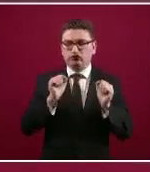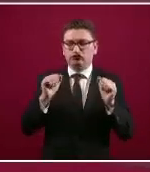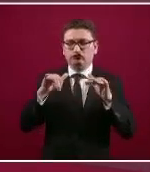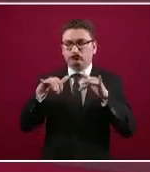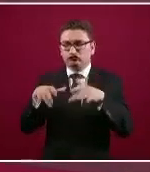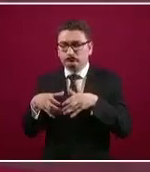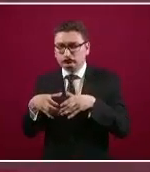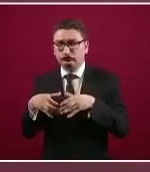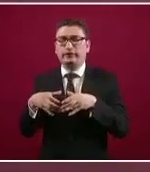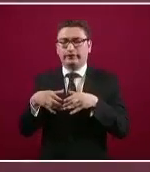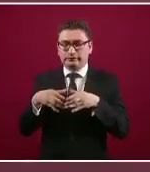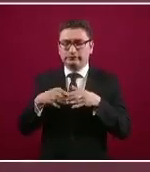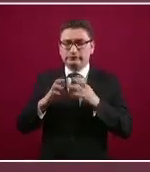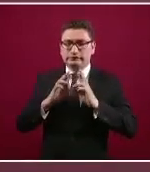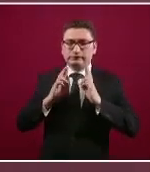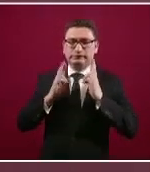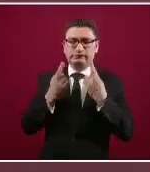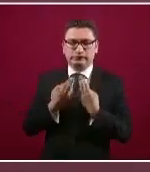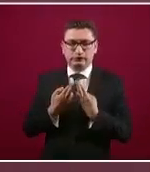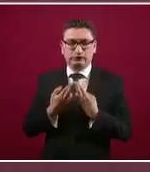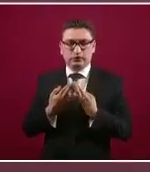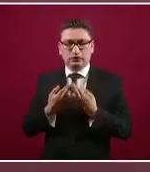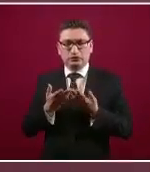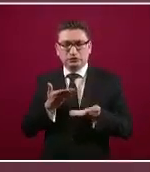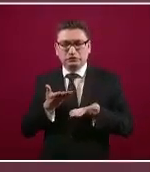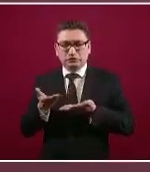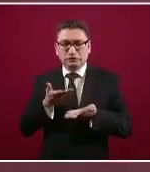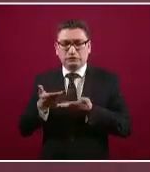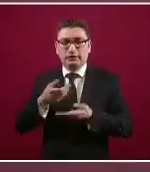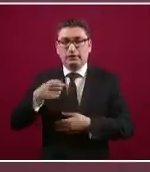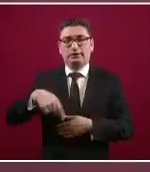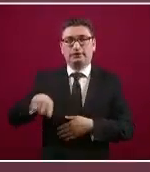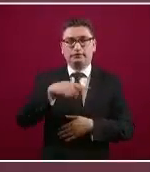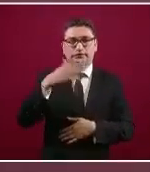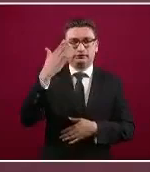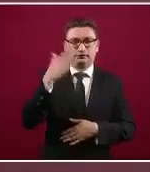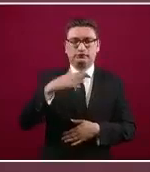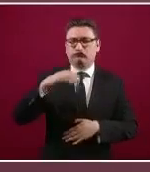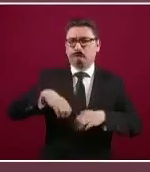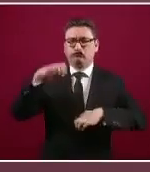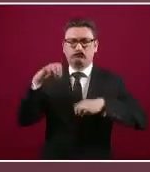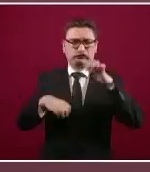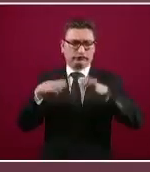todos y los representantes de más edad